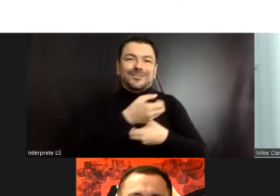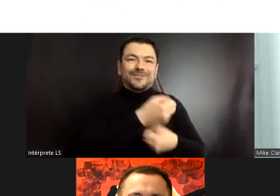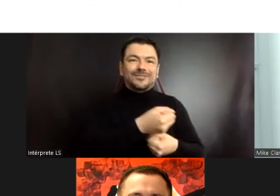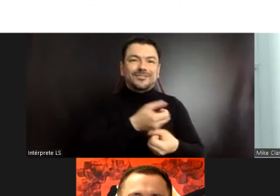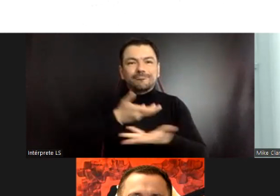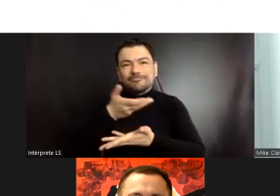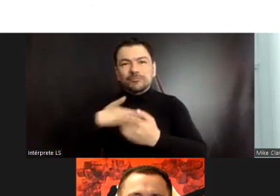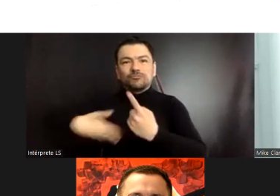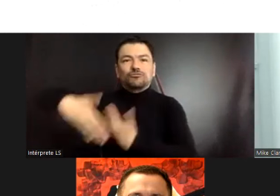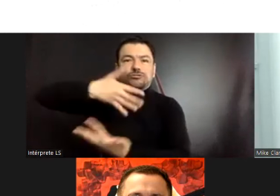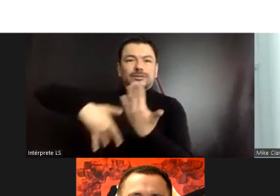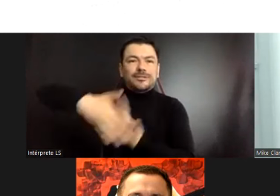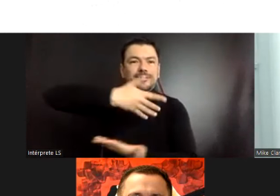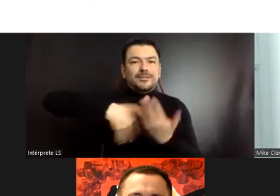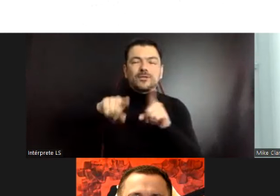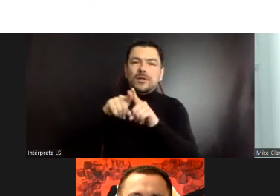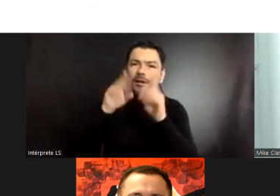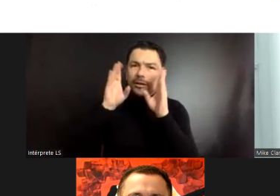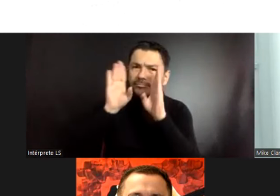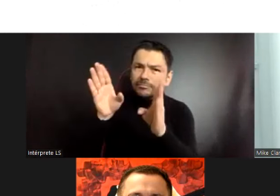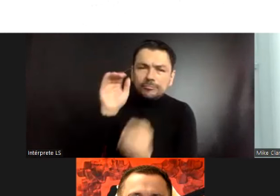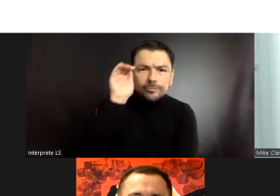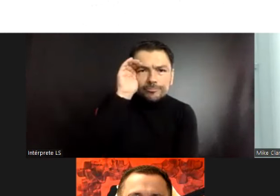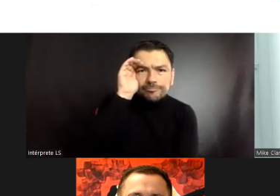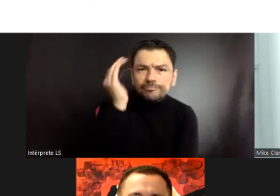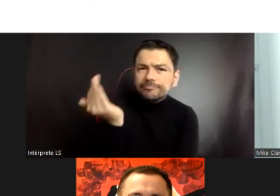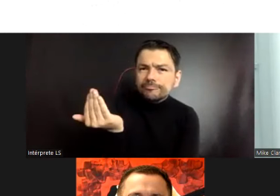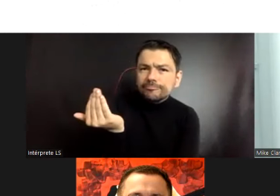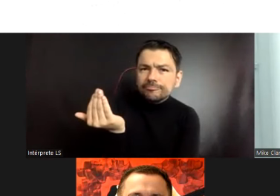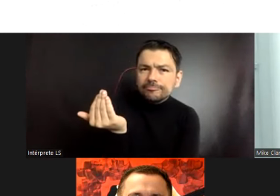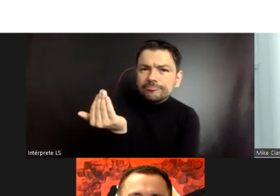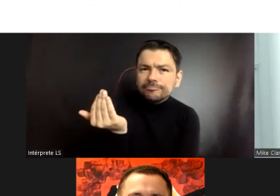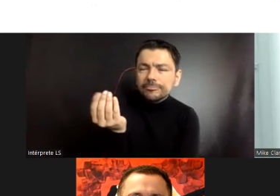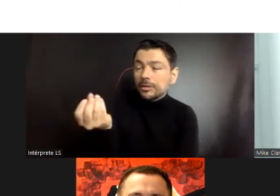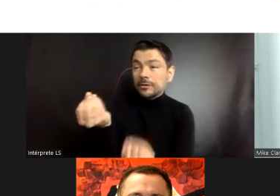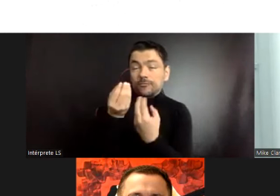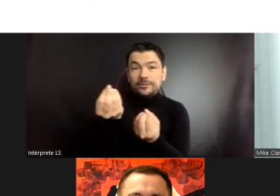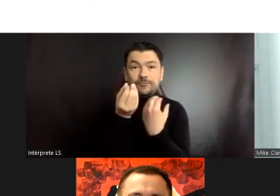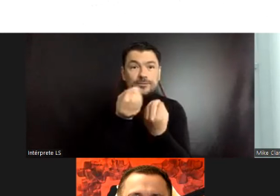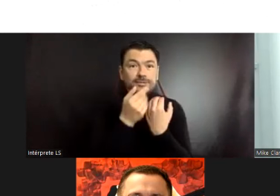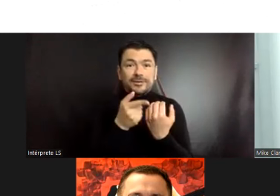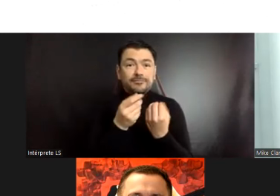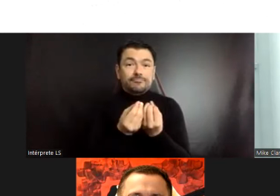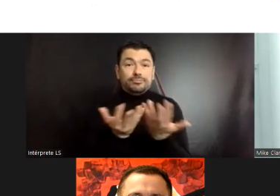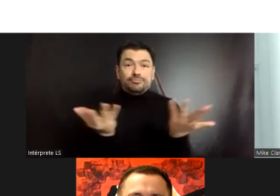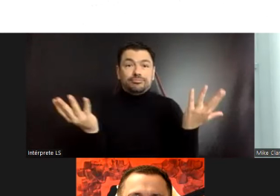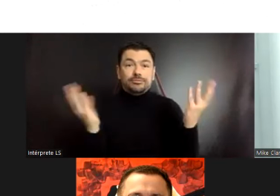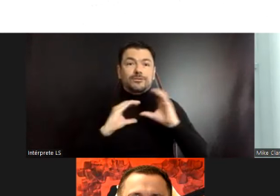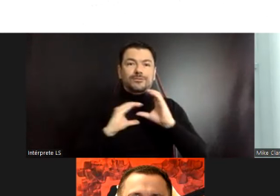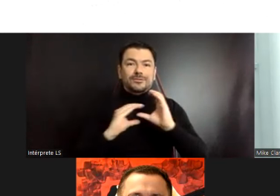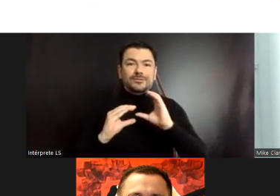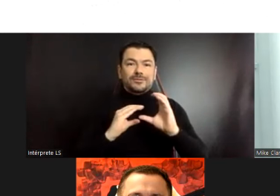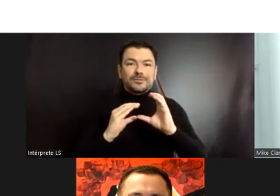que sabemos que tenemos muchísimas fuentes de información, muchísimas fuentes de comunicación, los medios, las redes